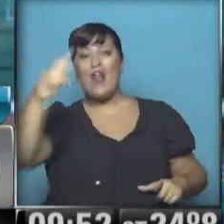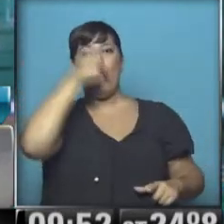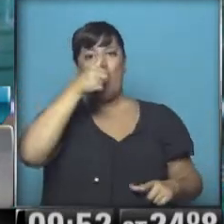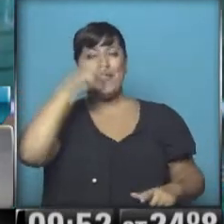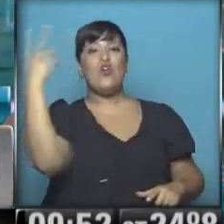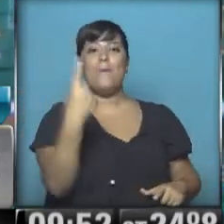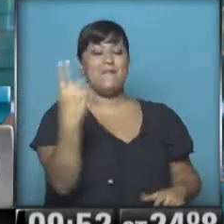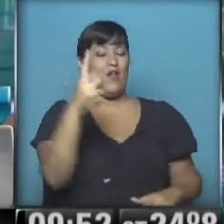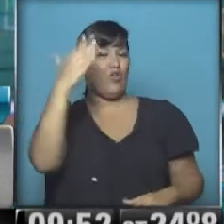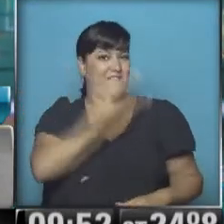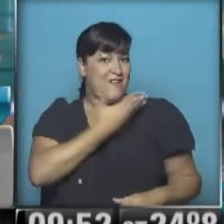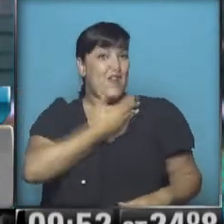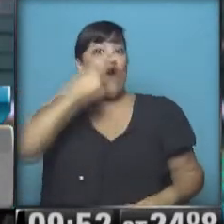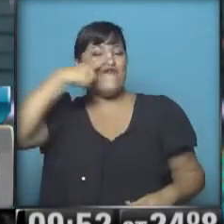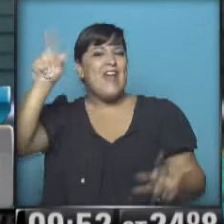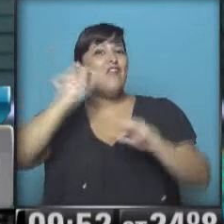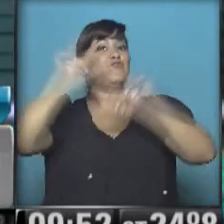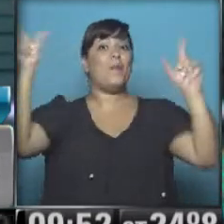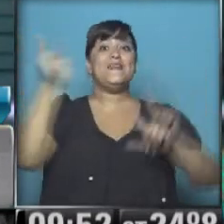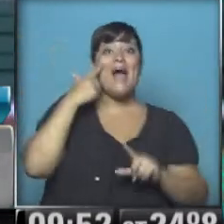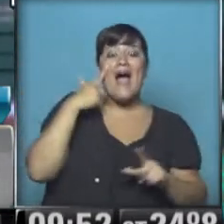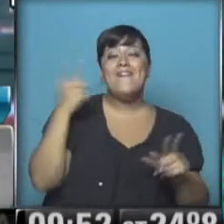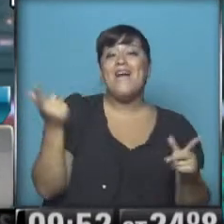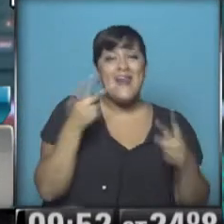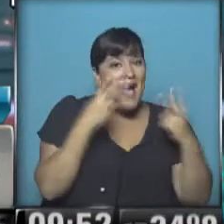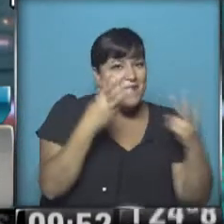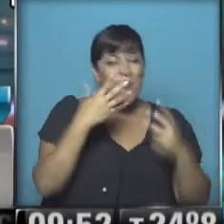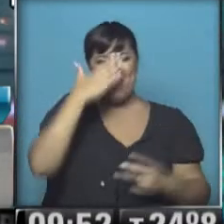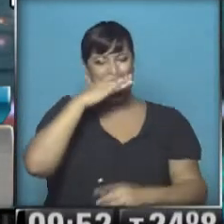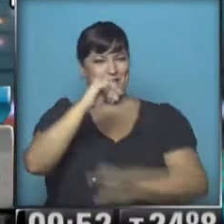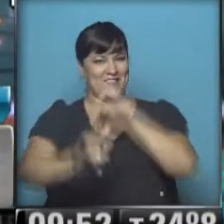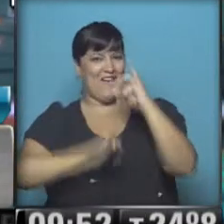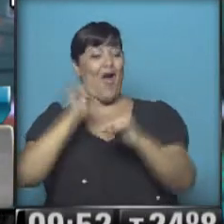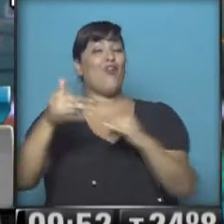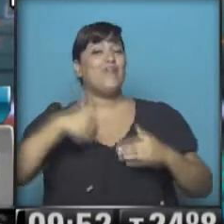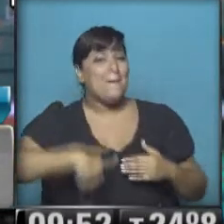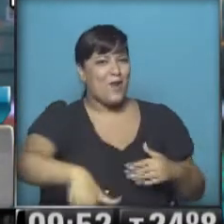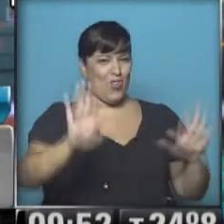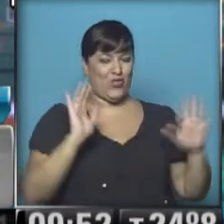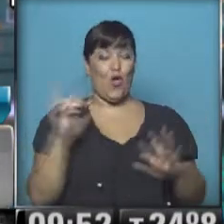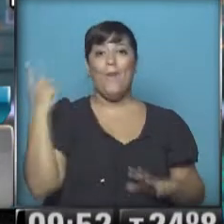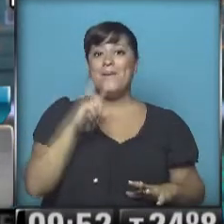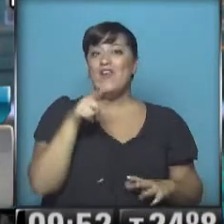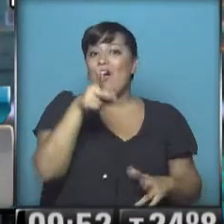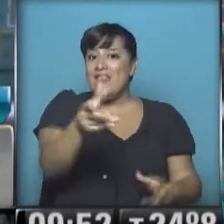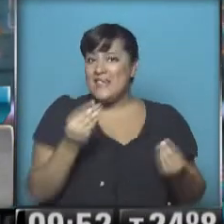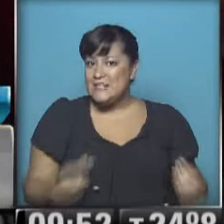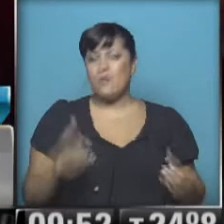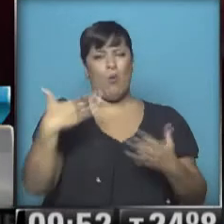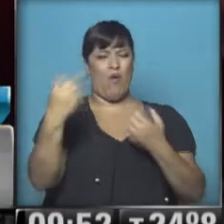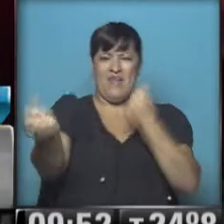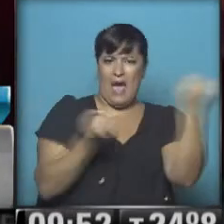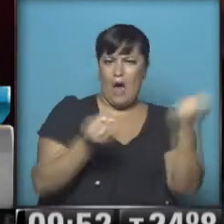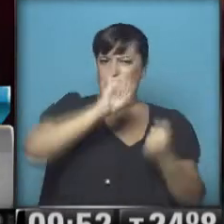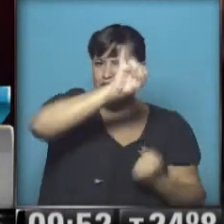de febrero. Vamos a tratar de averiguarte cuál es esa película sorpresa y te lo vamos a ir contando un poquito más adelante. Pero ahora lo que decimos es que podés ir en auto.